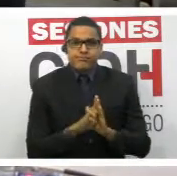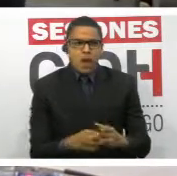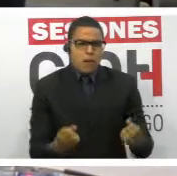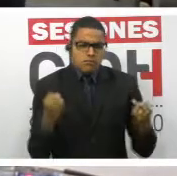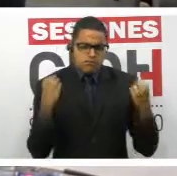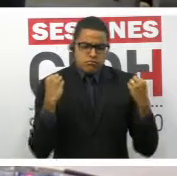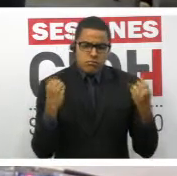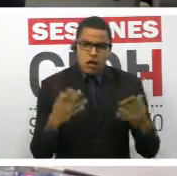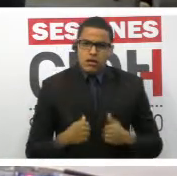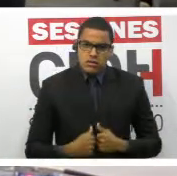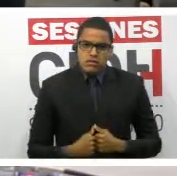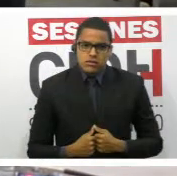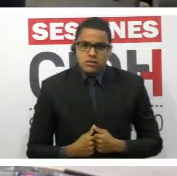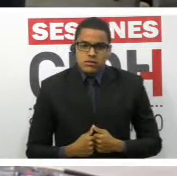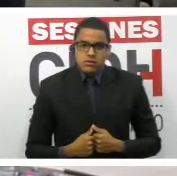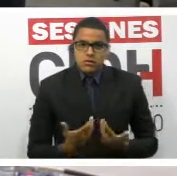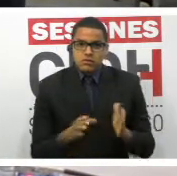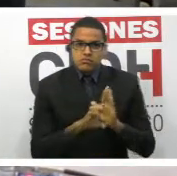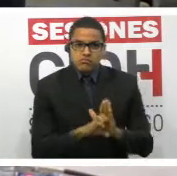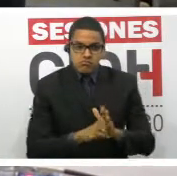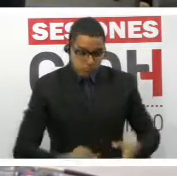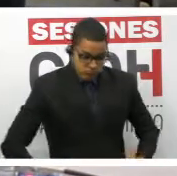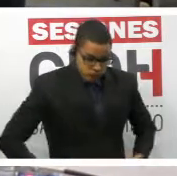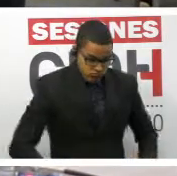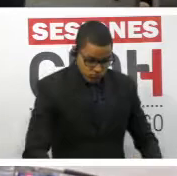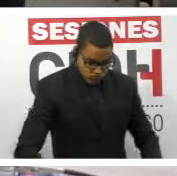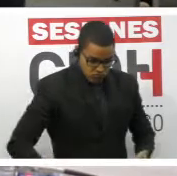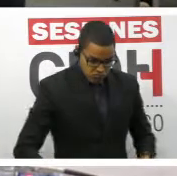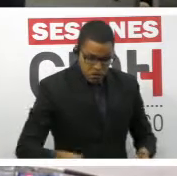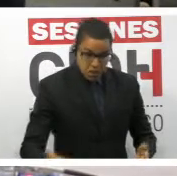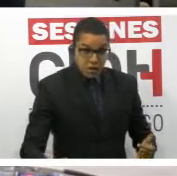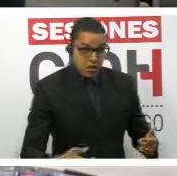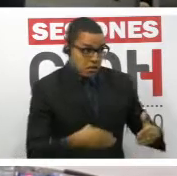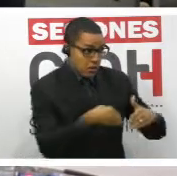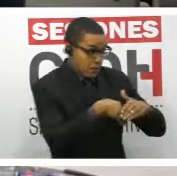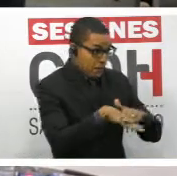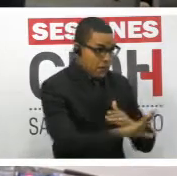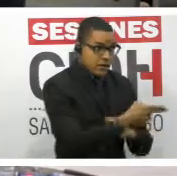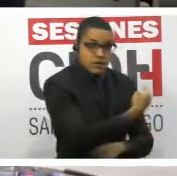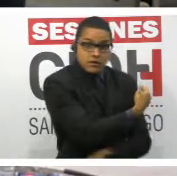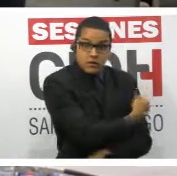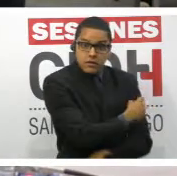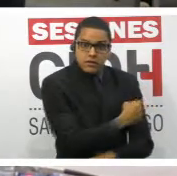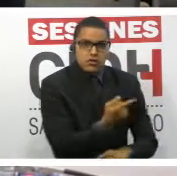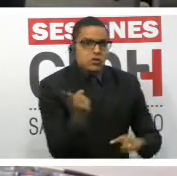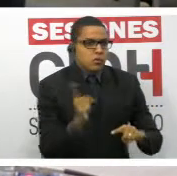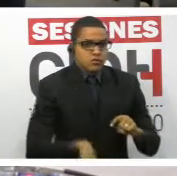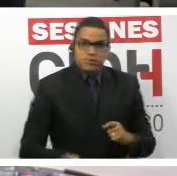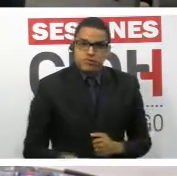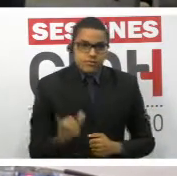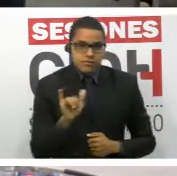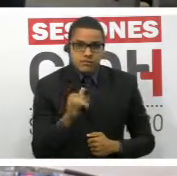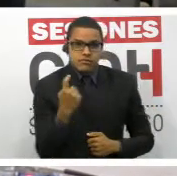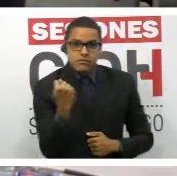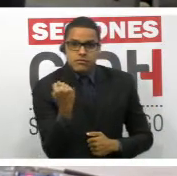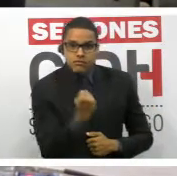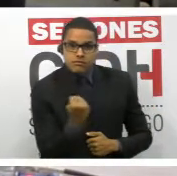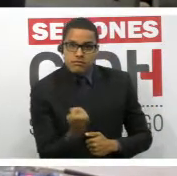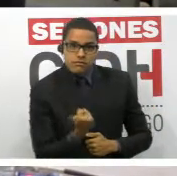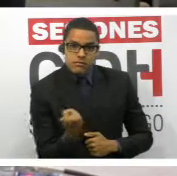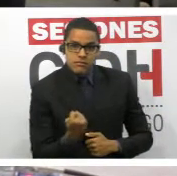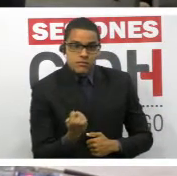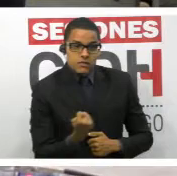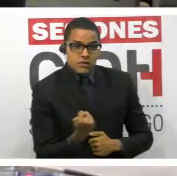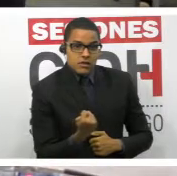no básicamente no hay rampas en los ingresos a los hospitales o los centros de atención primaria a los baños de los establecimientos de salud